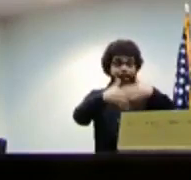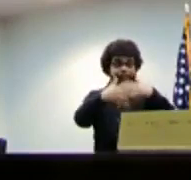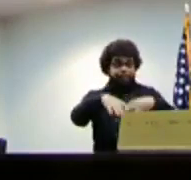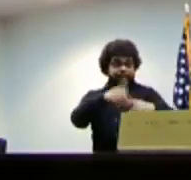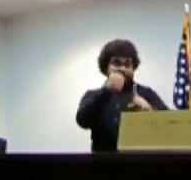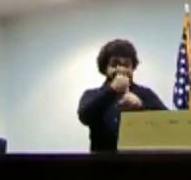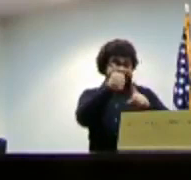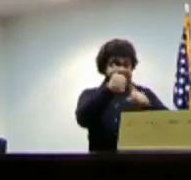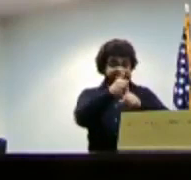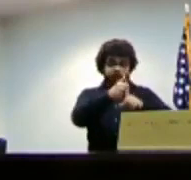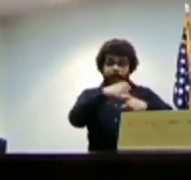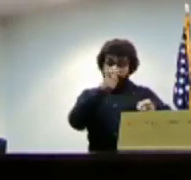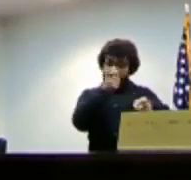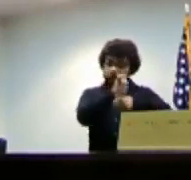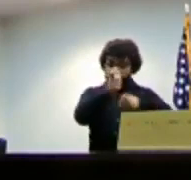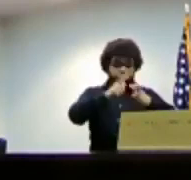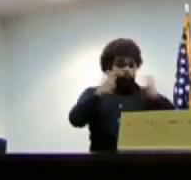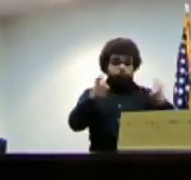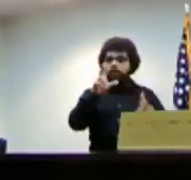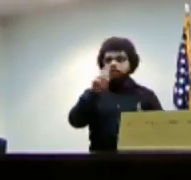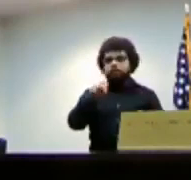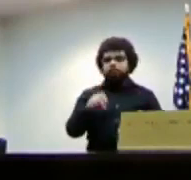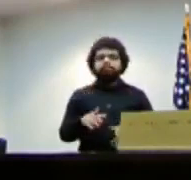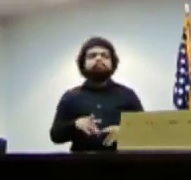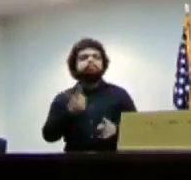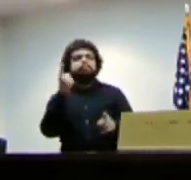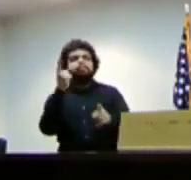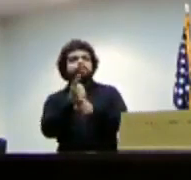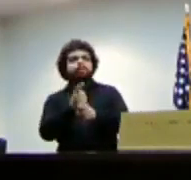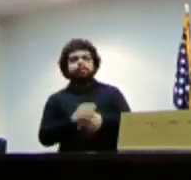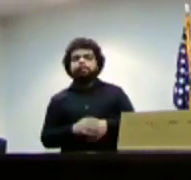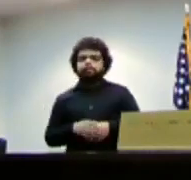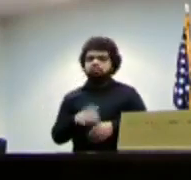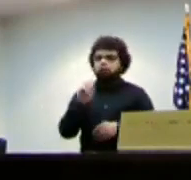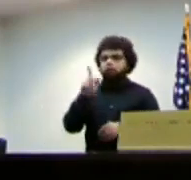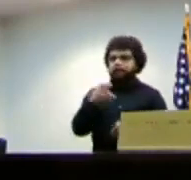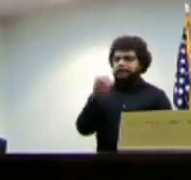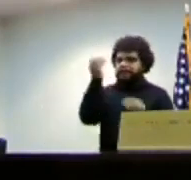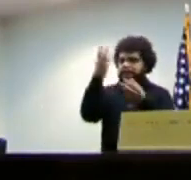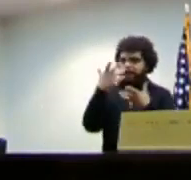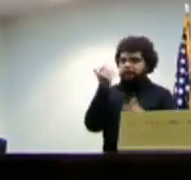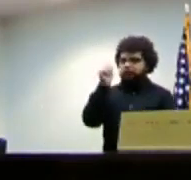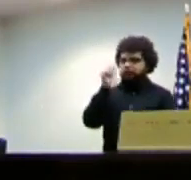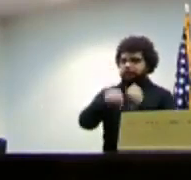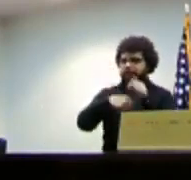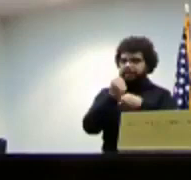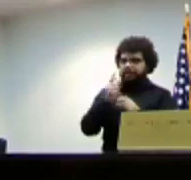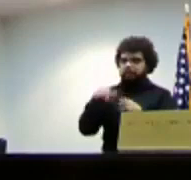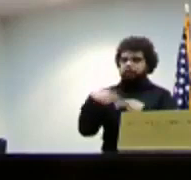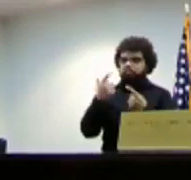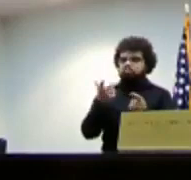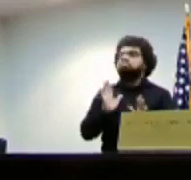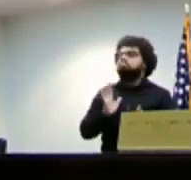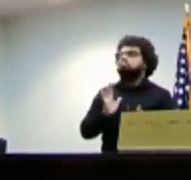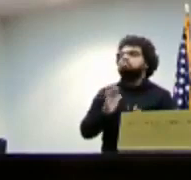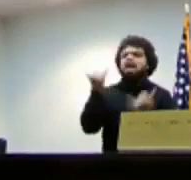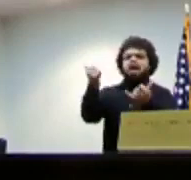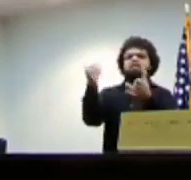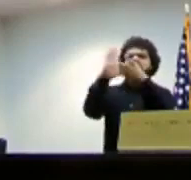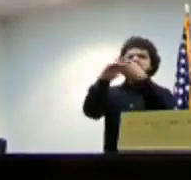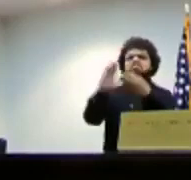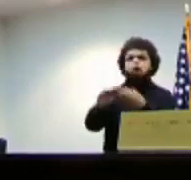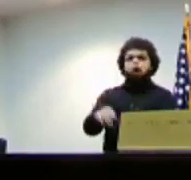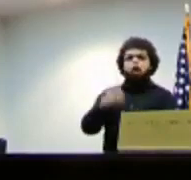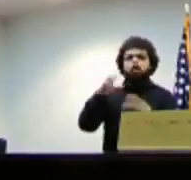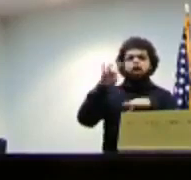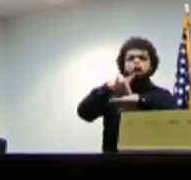tuvieron unos daños mayores. Eso es correcto. Ok, dígame algún otro daño en esos 10 años. Vamos a hablar de los temblores. Ok, lo del